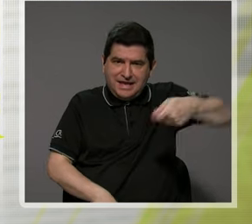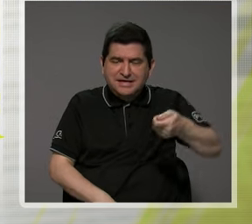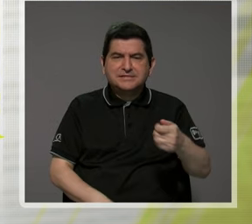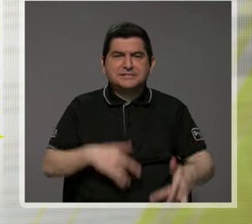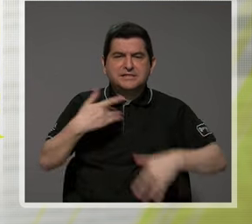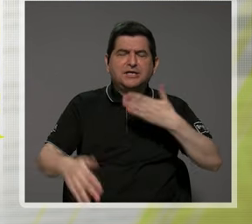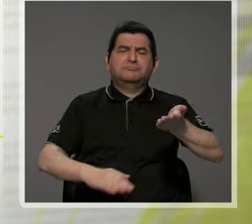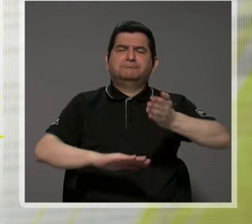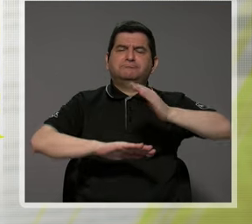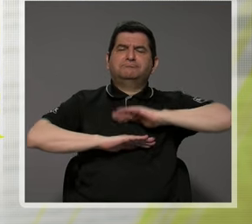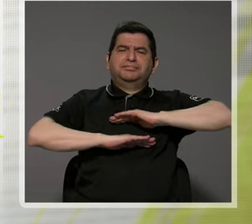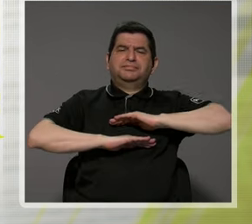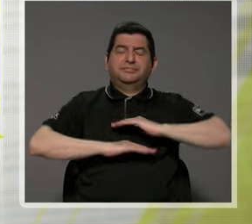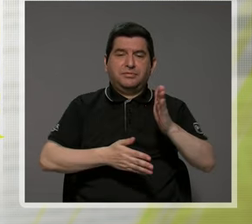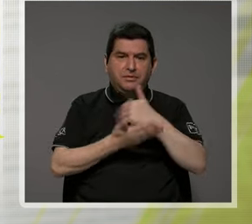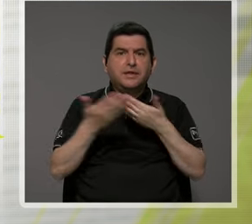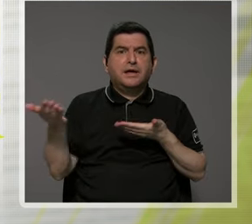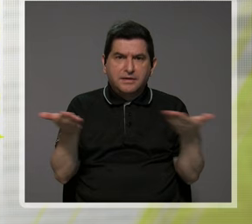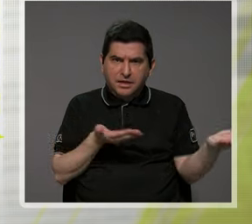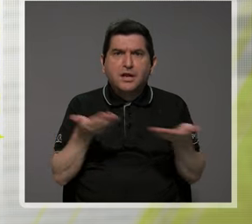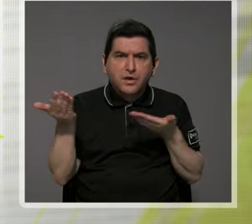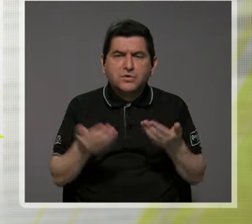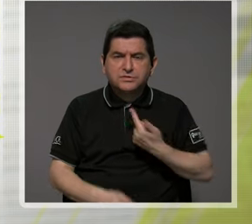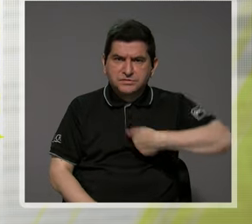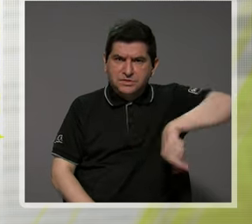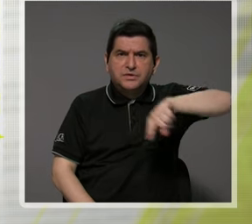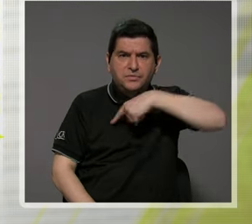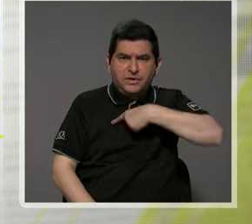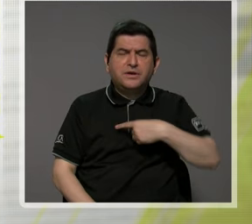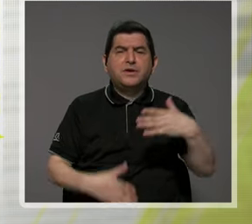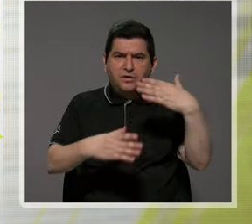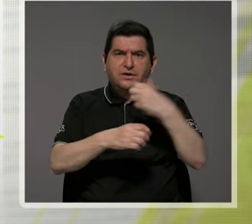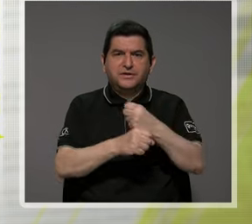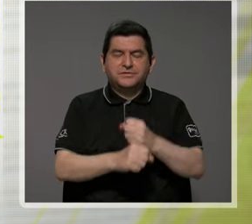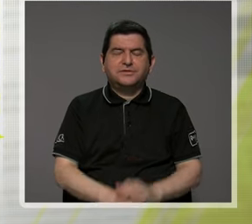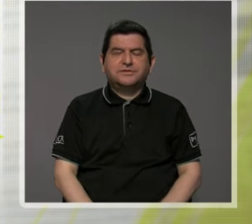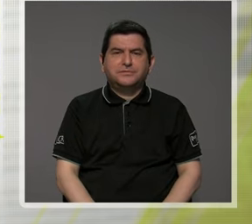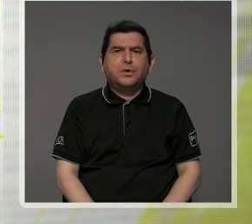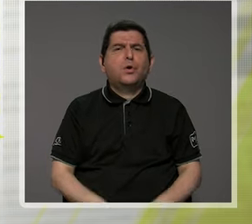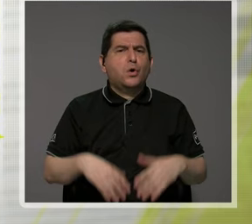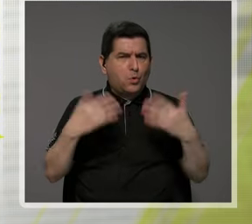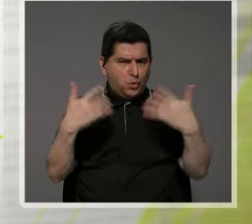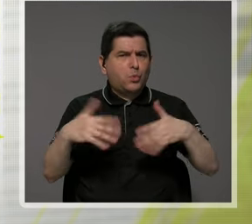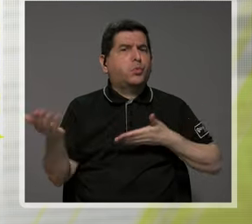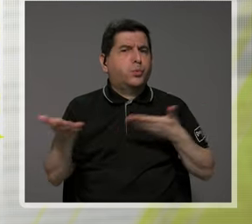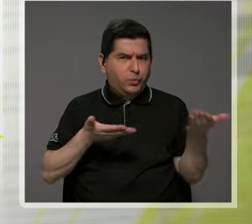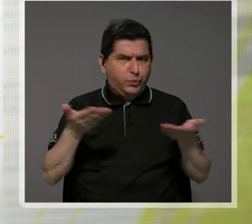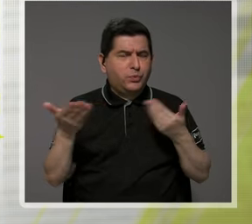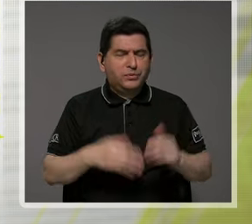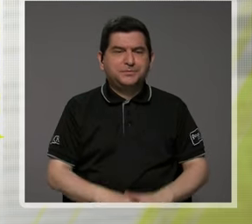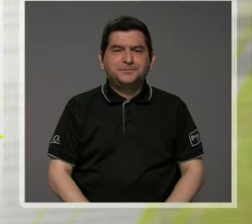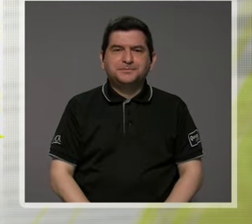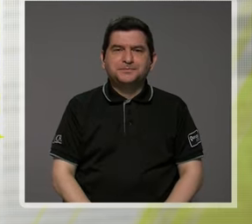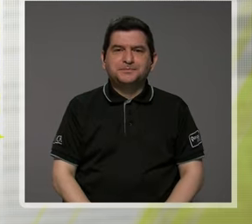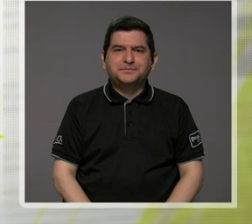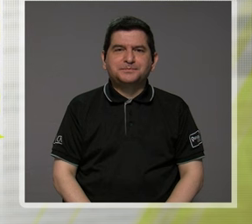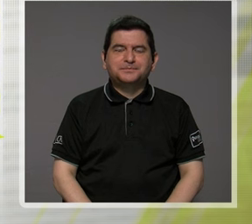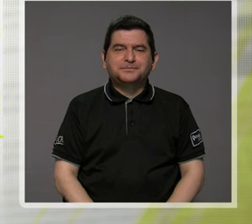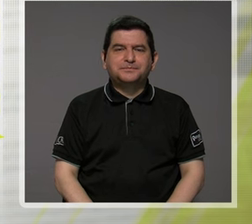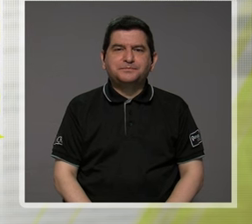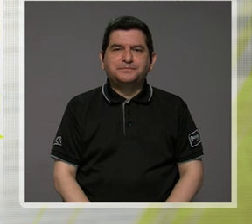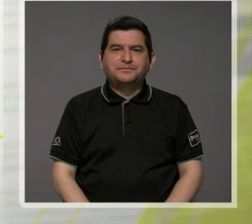nos sentimos satisfechos que de algo sirva lo que nosotros estamos haciendo lo sirve un montón verdad porque